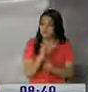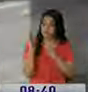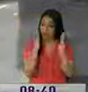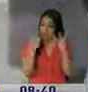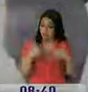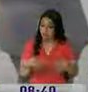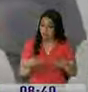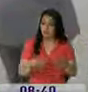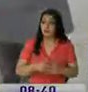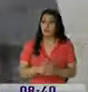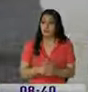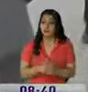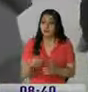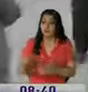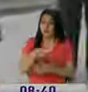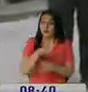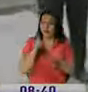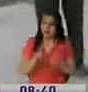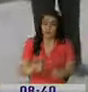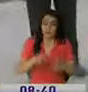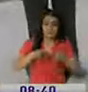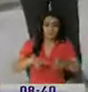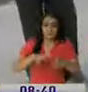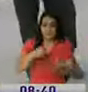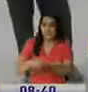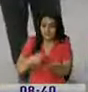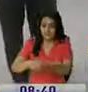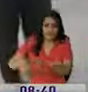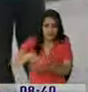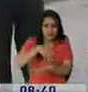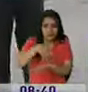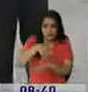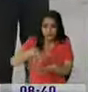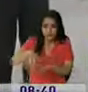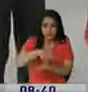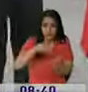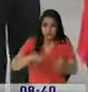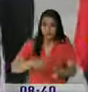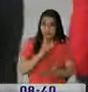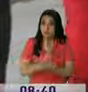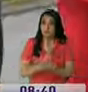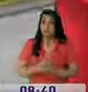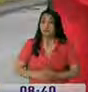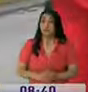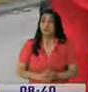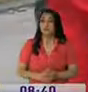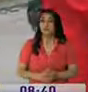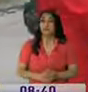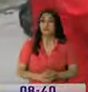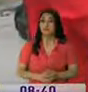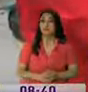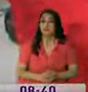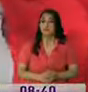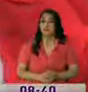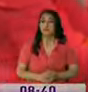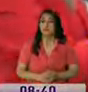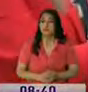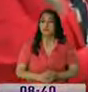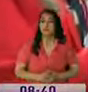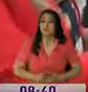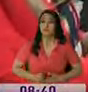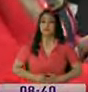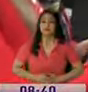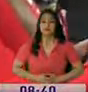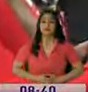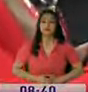las autoridades? Pues ellos también tienen que realizar unos estudios técnicos acá en el sector. Bueno, en el pedido de comunidad, nosotros